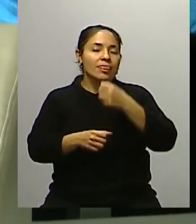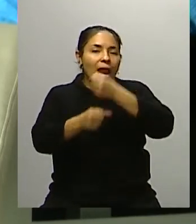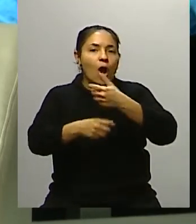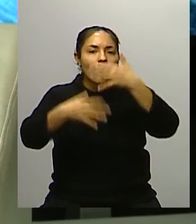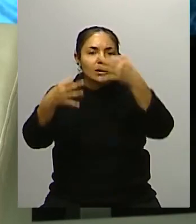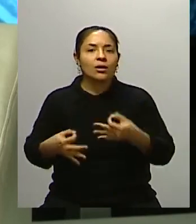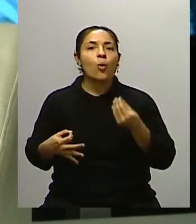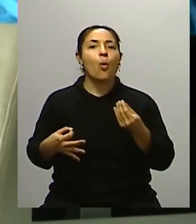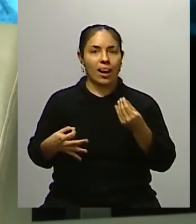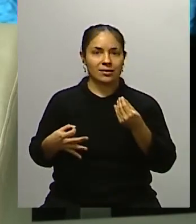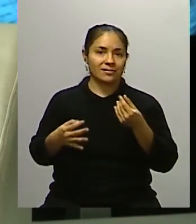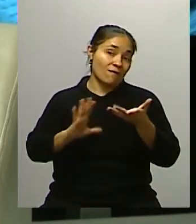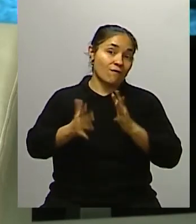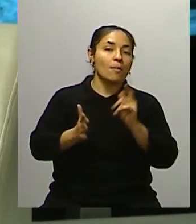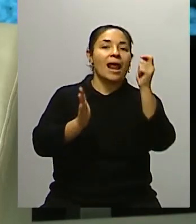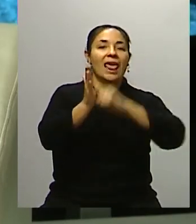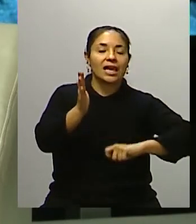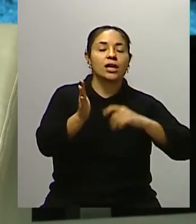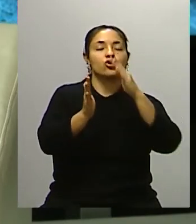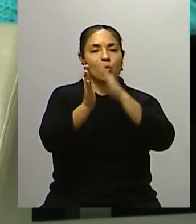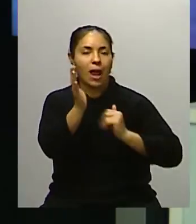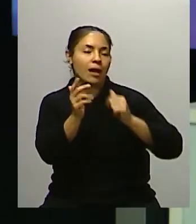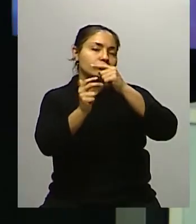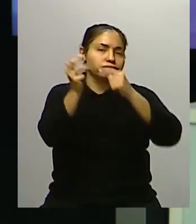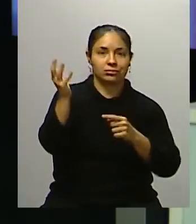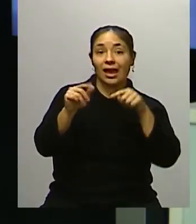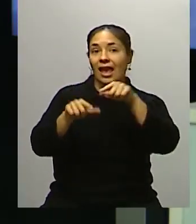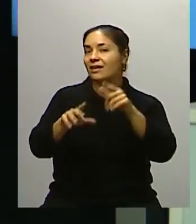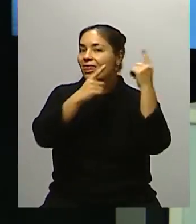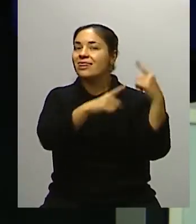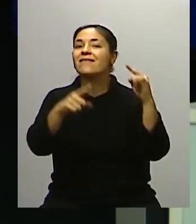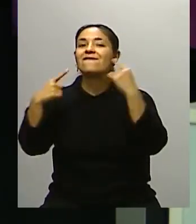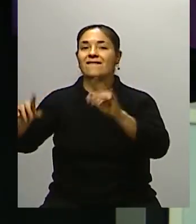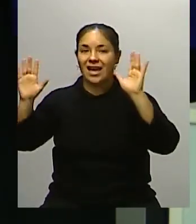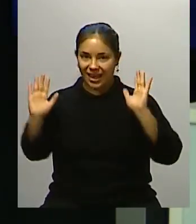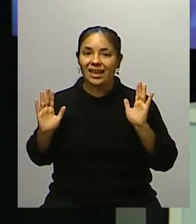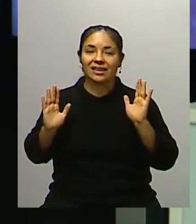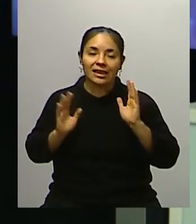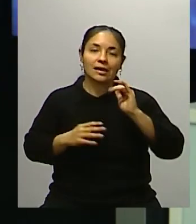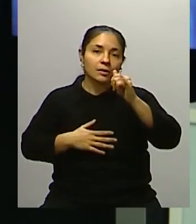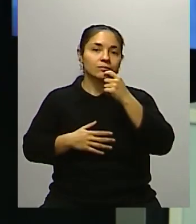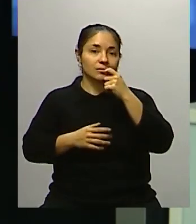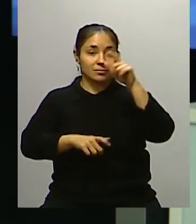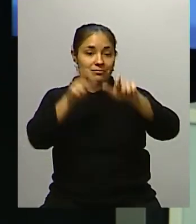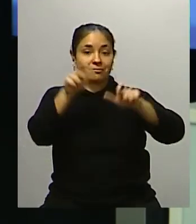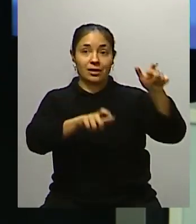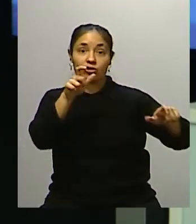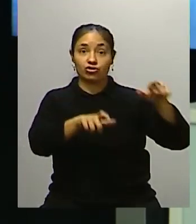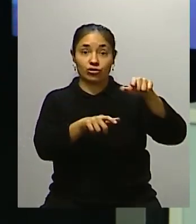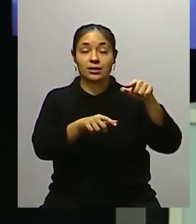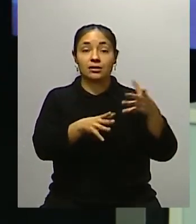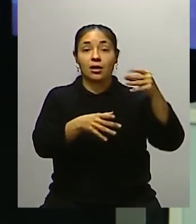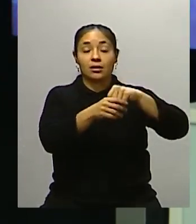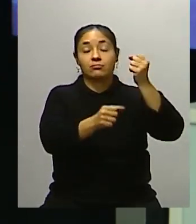relación de dependencia, claro, con todo lo que ello implica. Ahí hay una diferencia abismal, porque cuando hablamos de esa gente que está en ese régimen